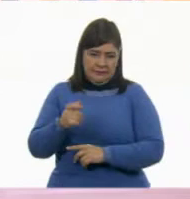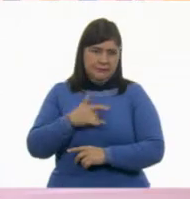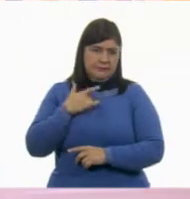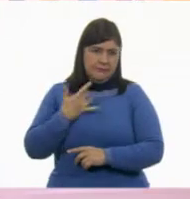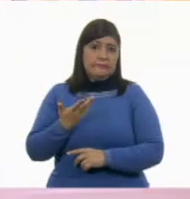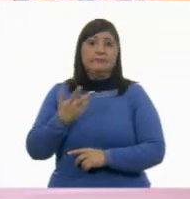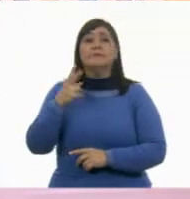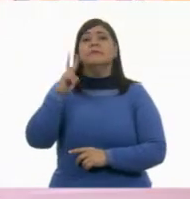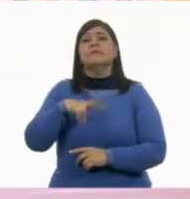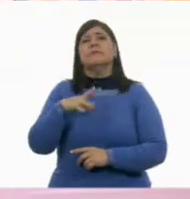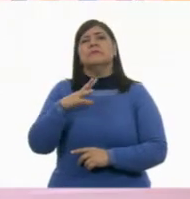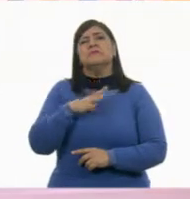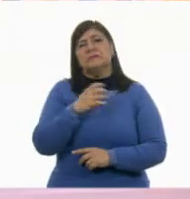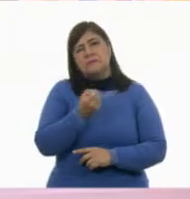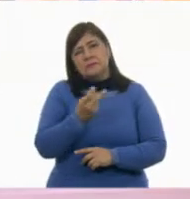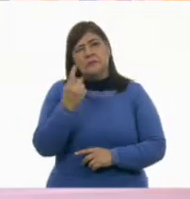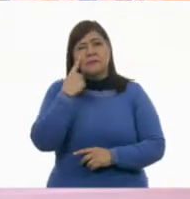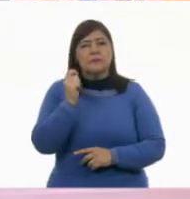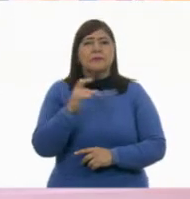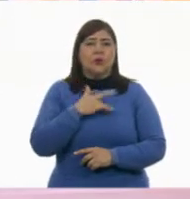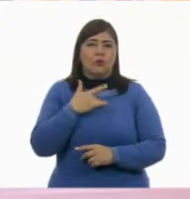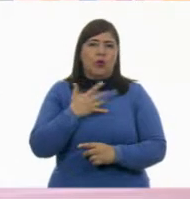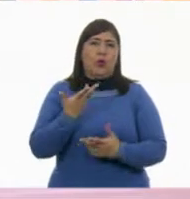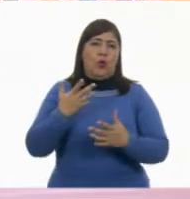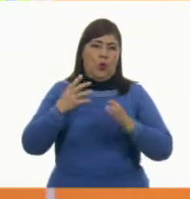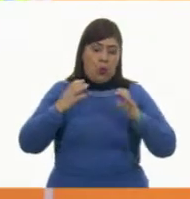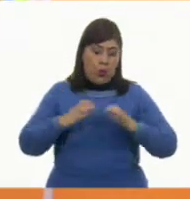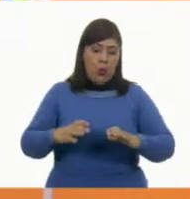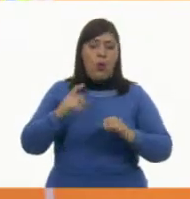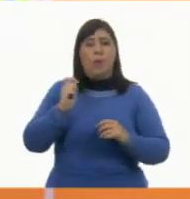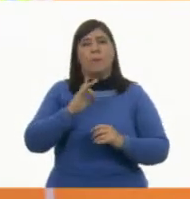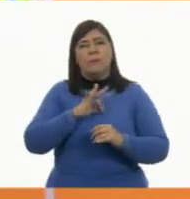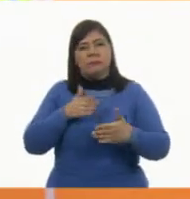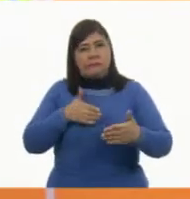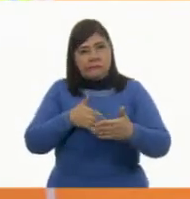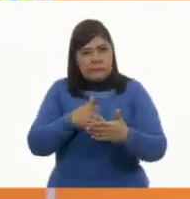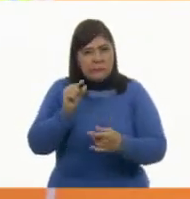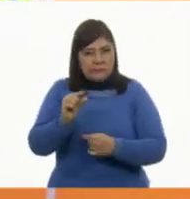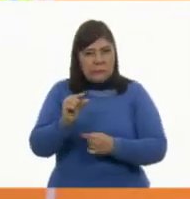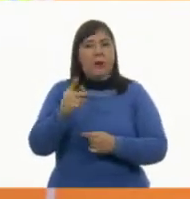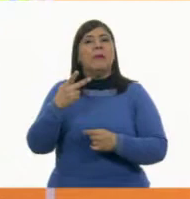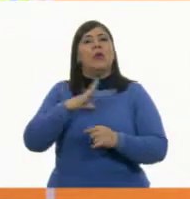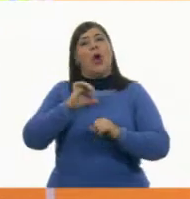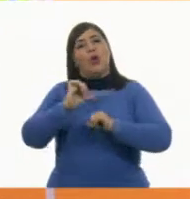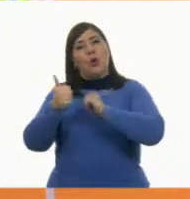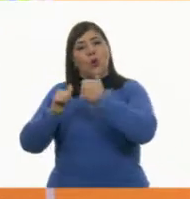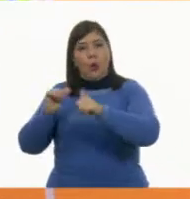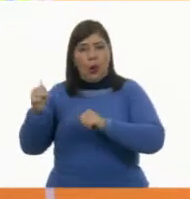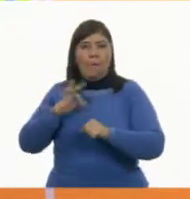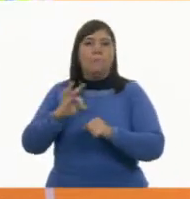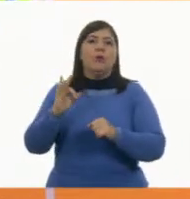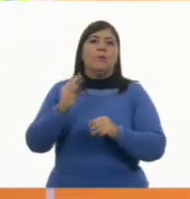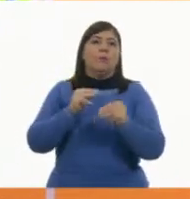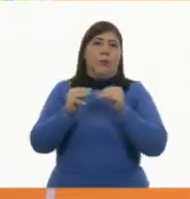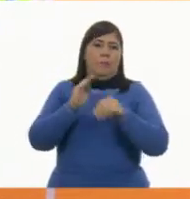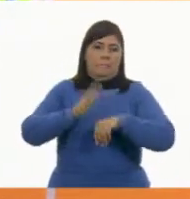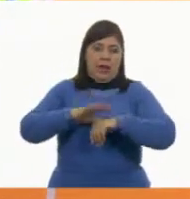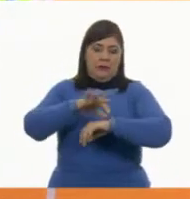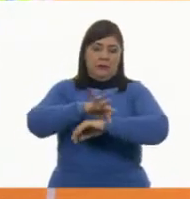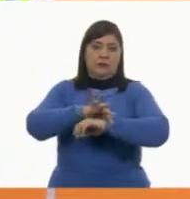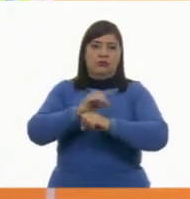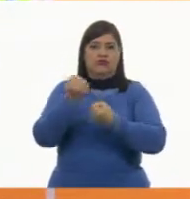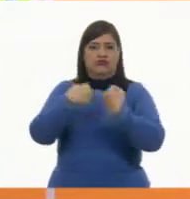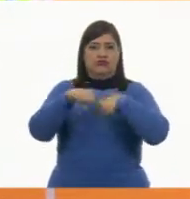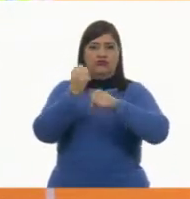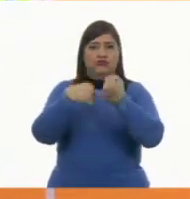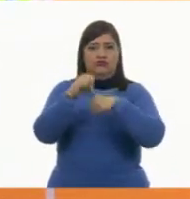nuestras articulaciones tienen esa limitación y otras tantas tienen mayor posibilidad de moverse, por ejemplo, las muñecas